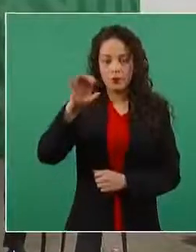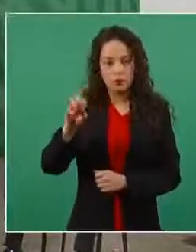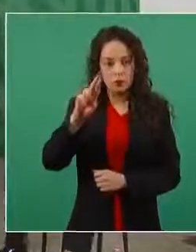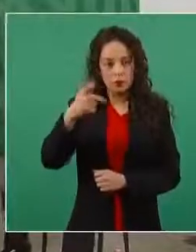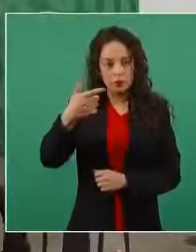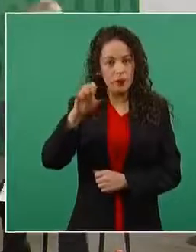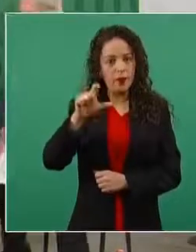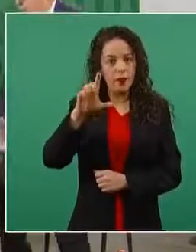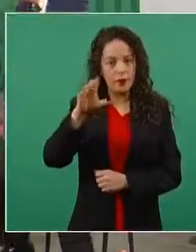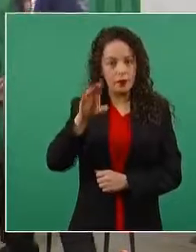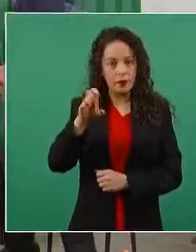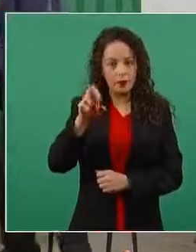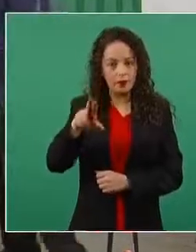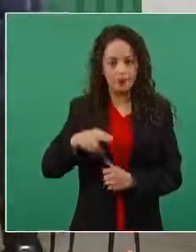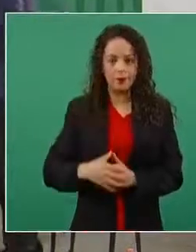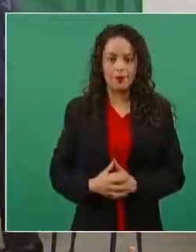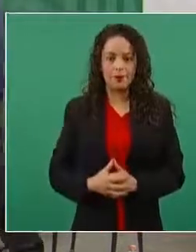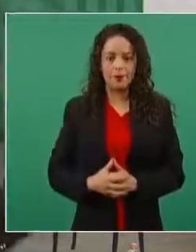Alcocer.